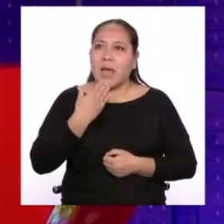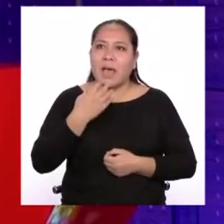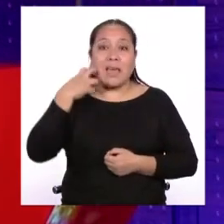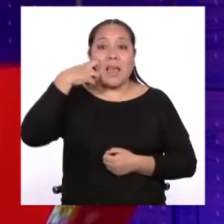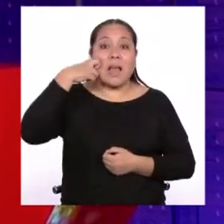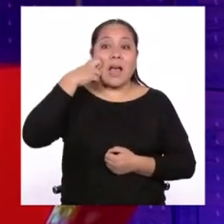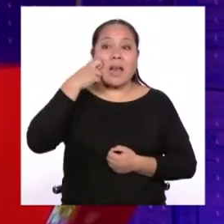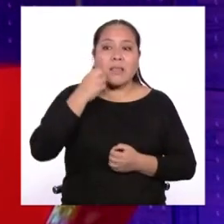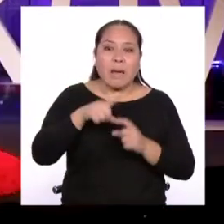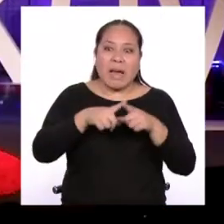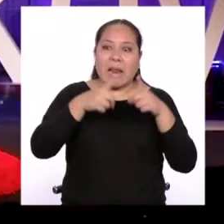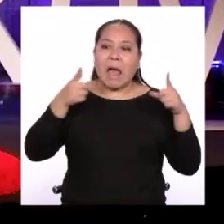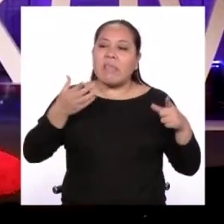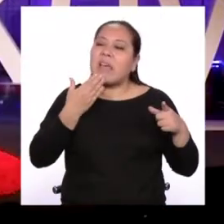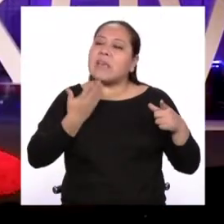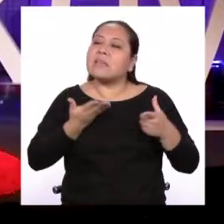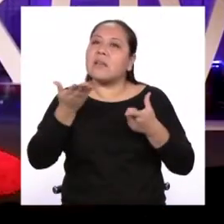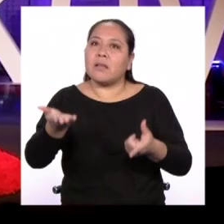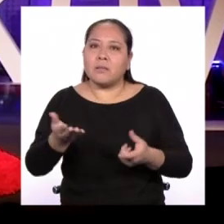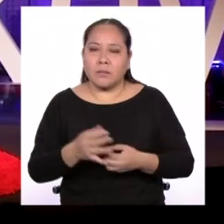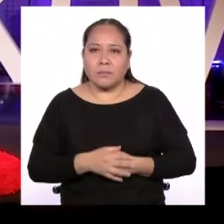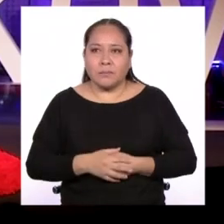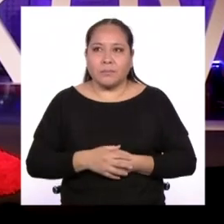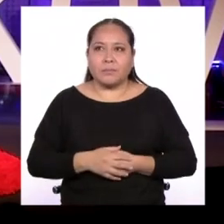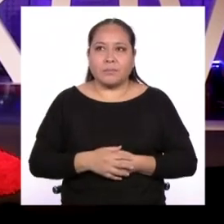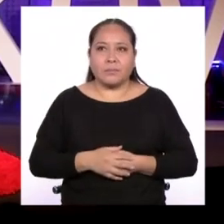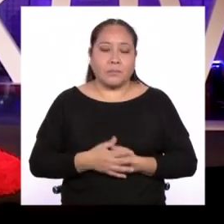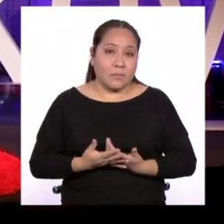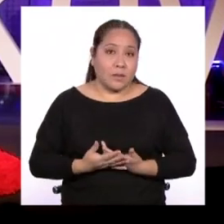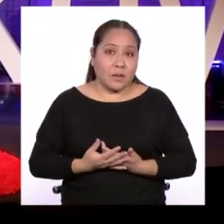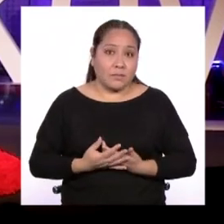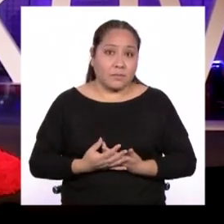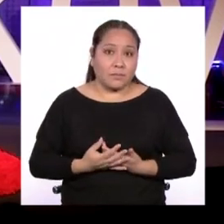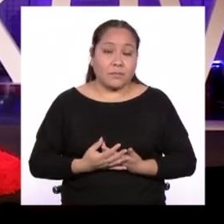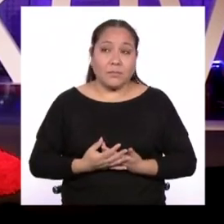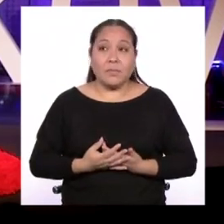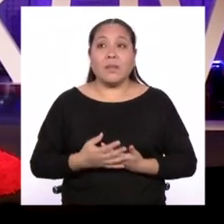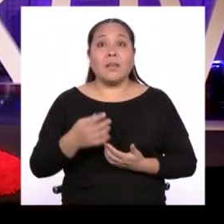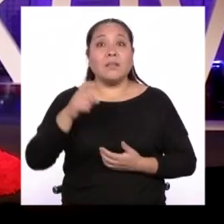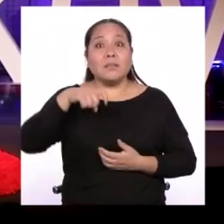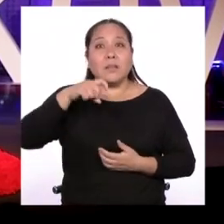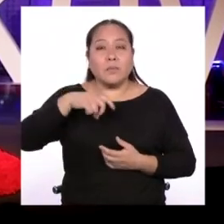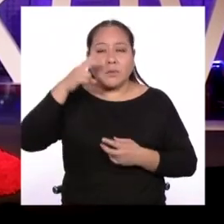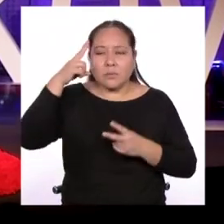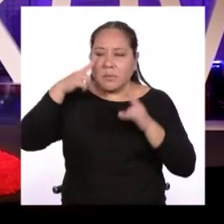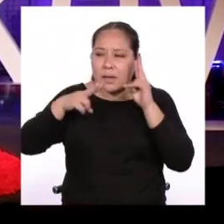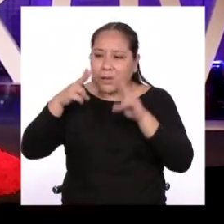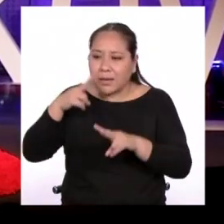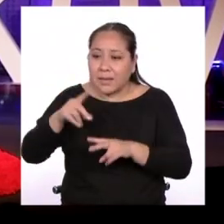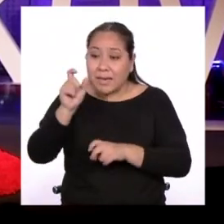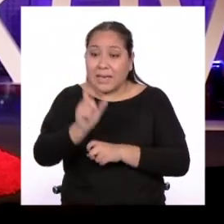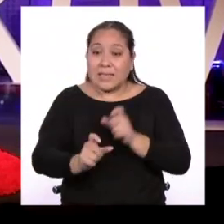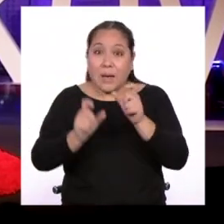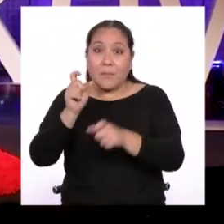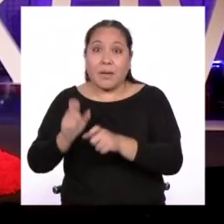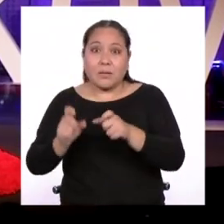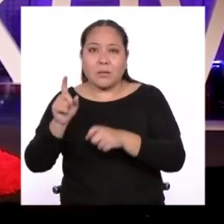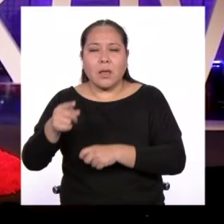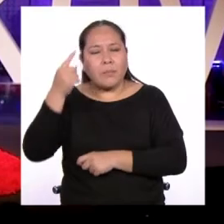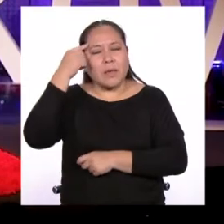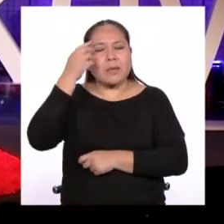carne más grande? Es decir, hacemos que los asistentes dejan